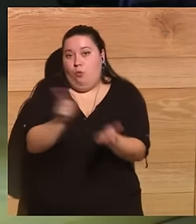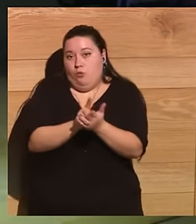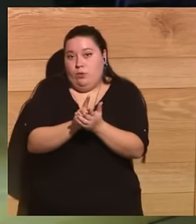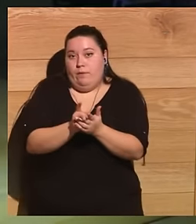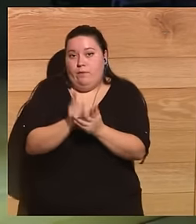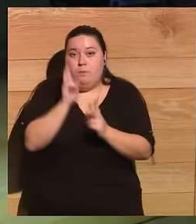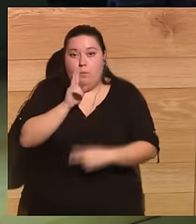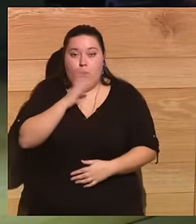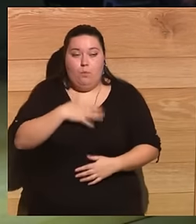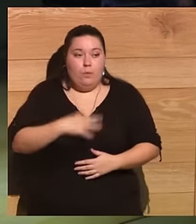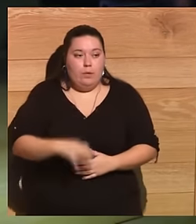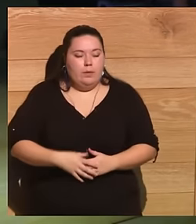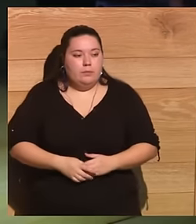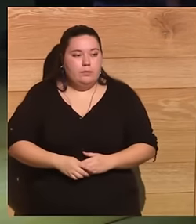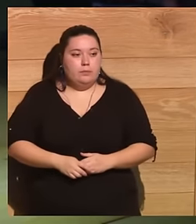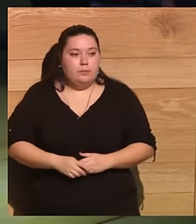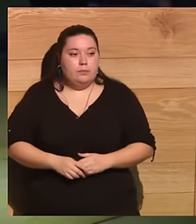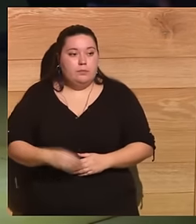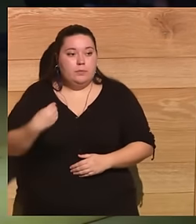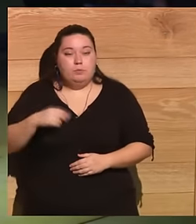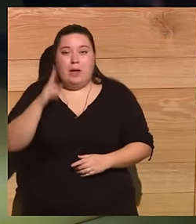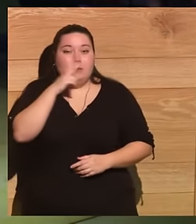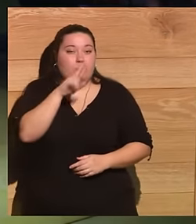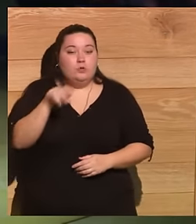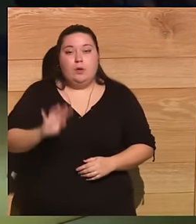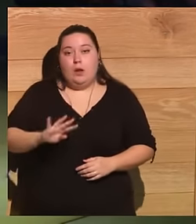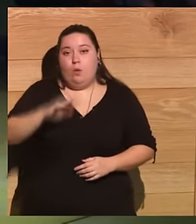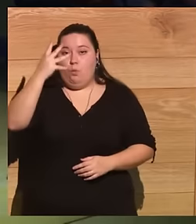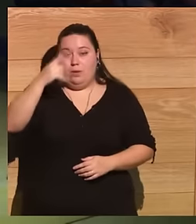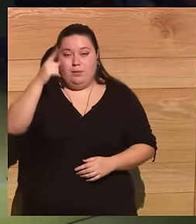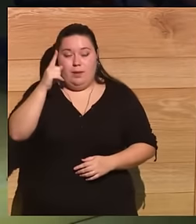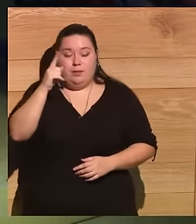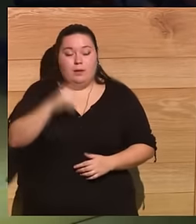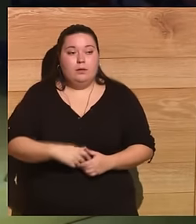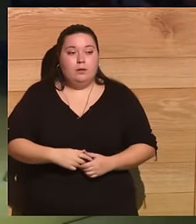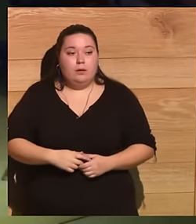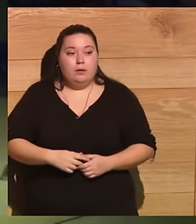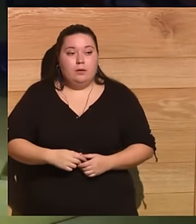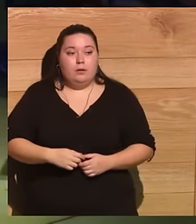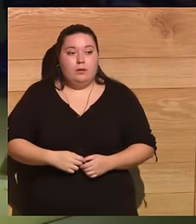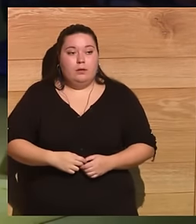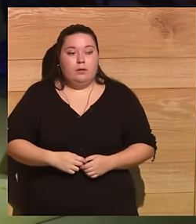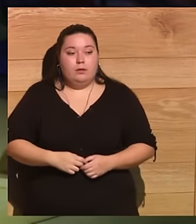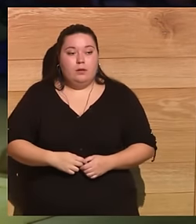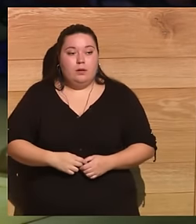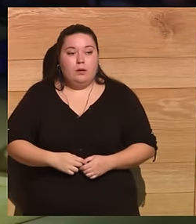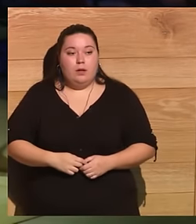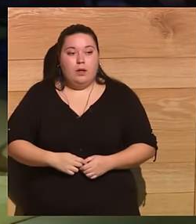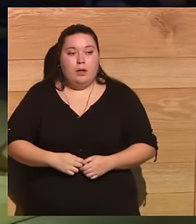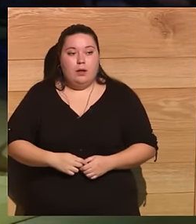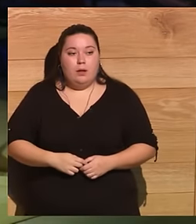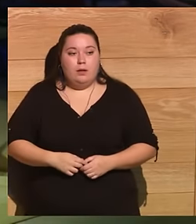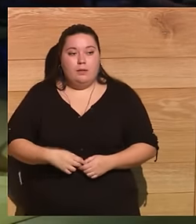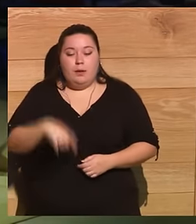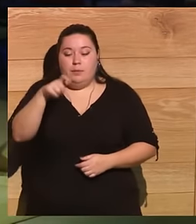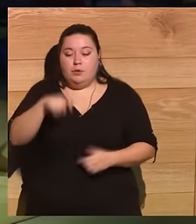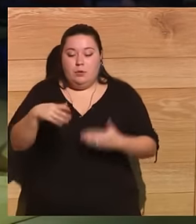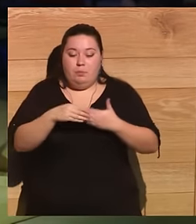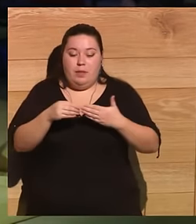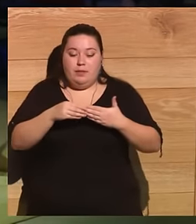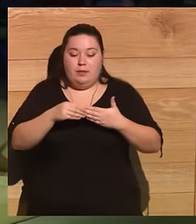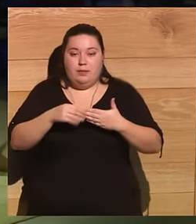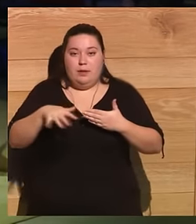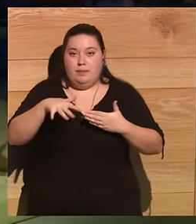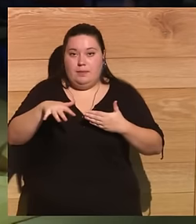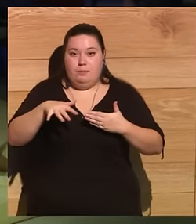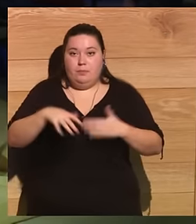corteza. Si vamos, por ejemplo, a la exposición de la cuarta planta, como hemos hecho hace una hora, por ejemplo, hay un paciente de Parkinson